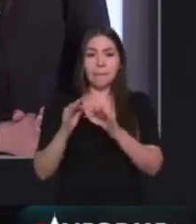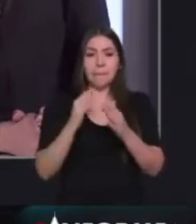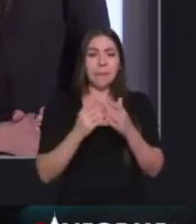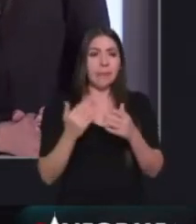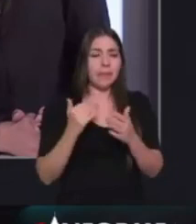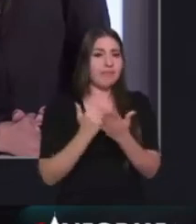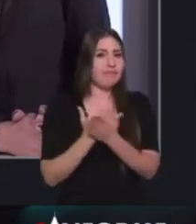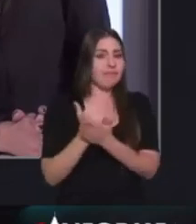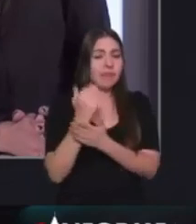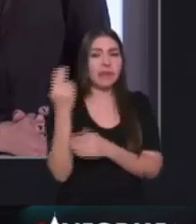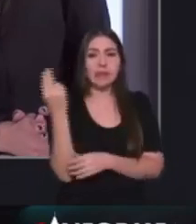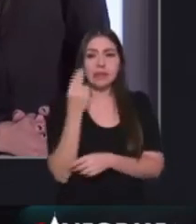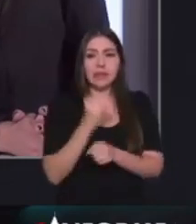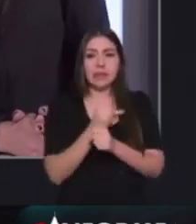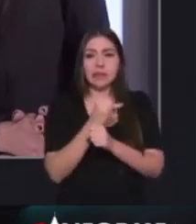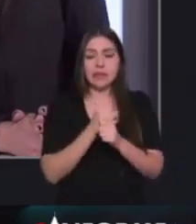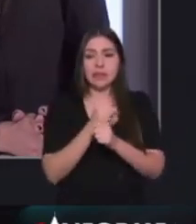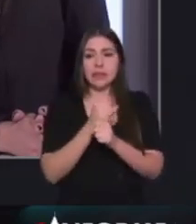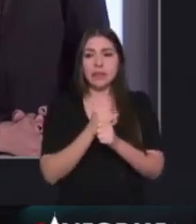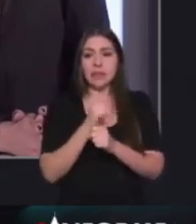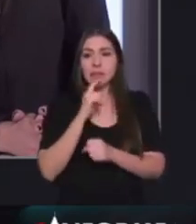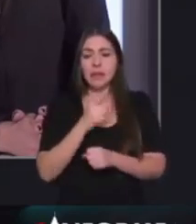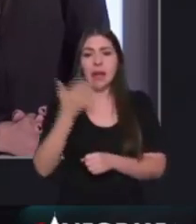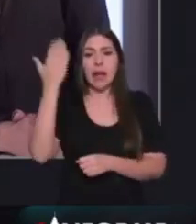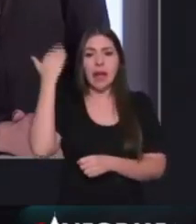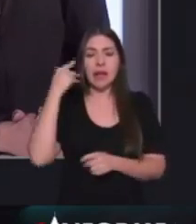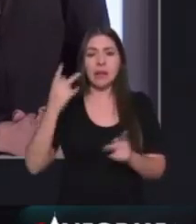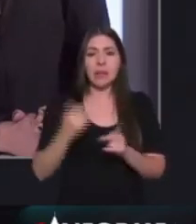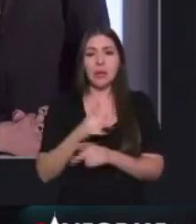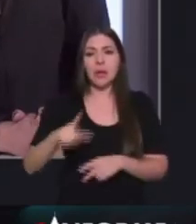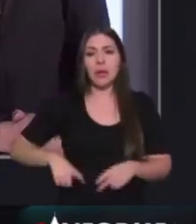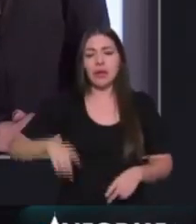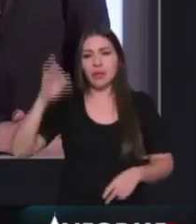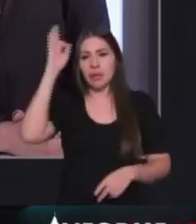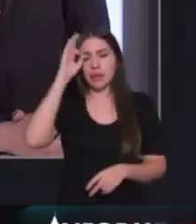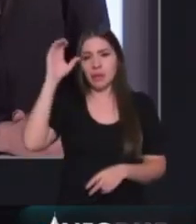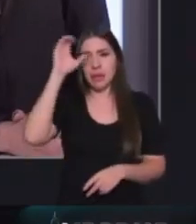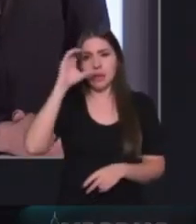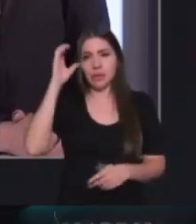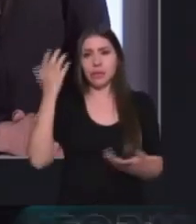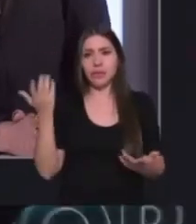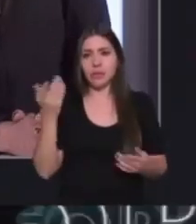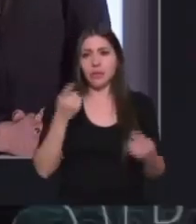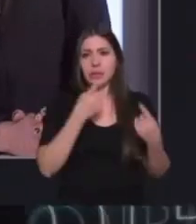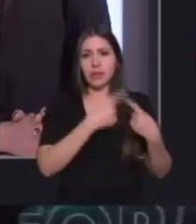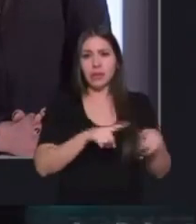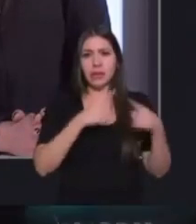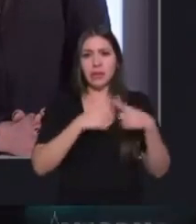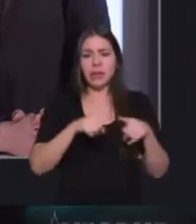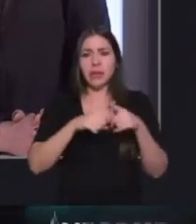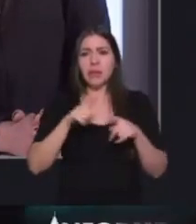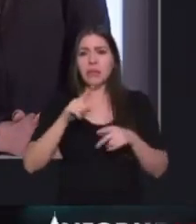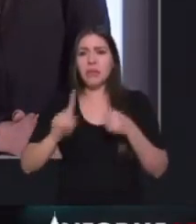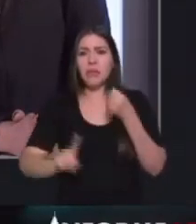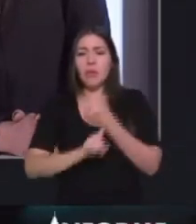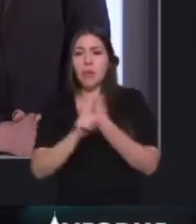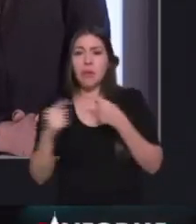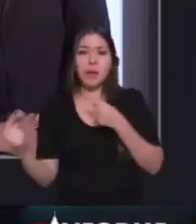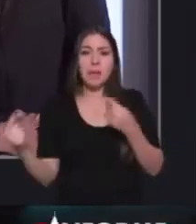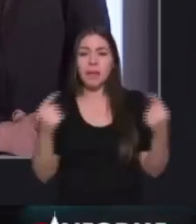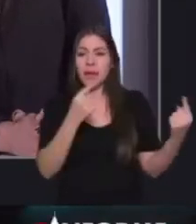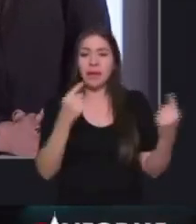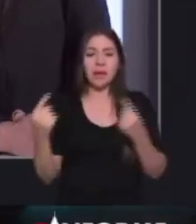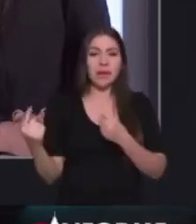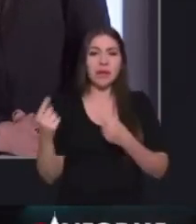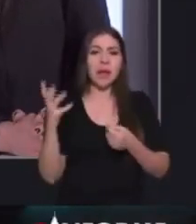que investigar de la administración, principalmente de la de Felipe Calderón. ¿Por qué? Porque pues todos estos abatimientos de capos llevaron consigo